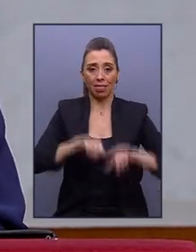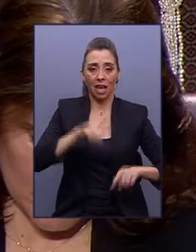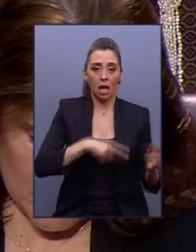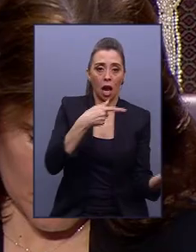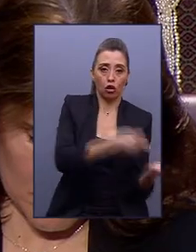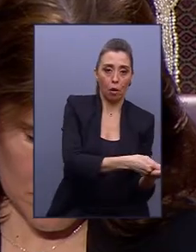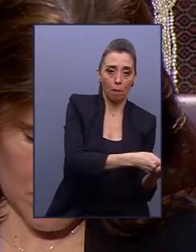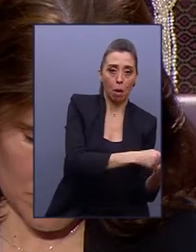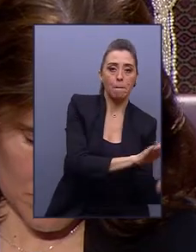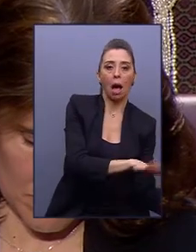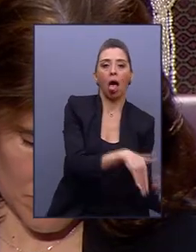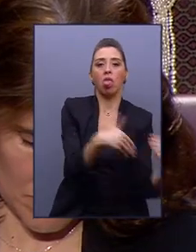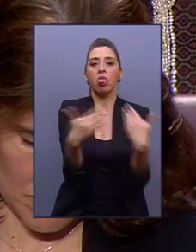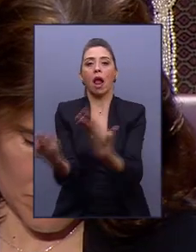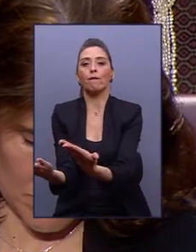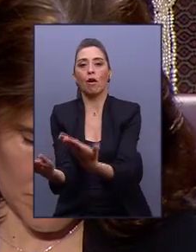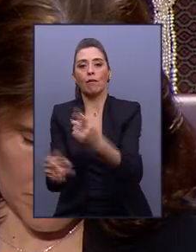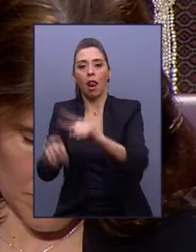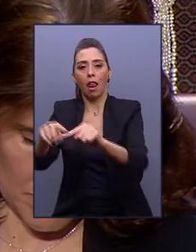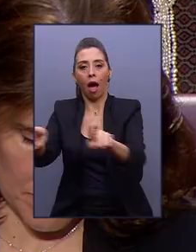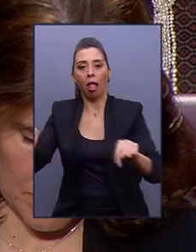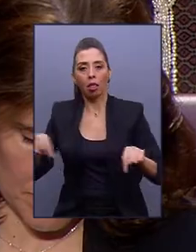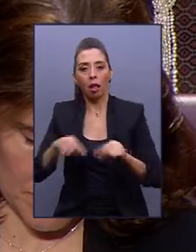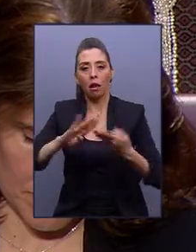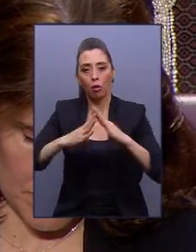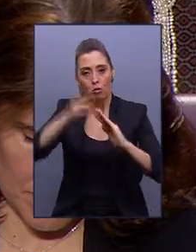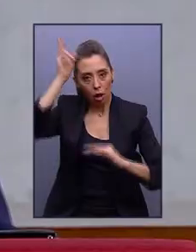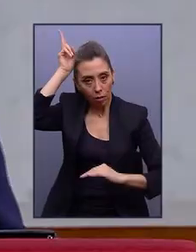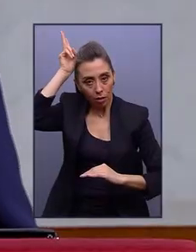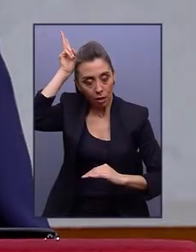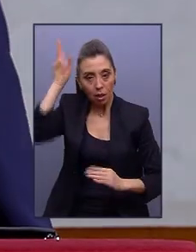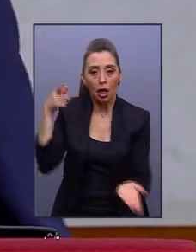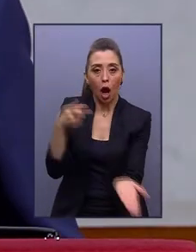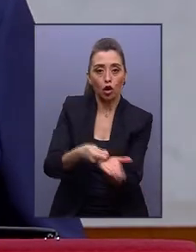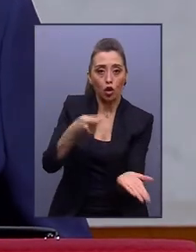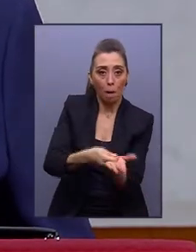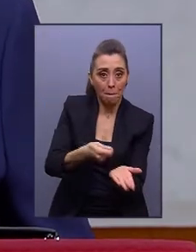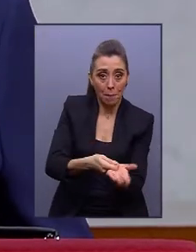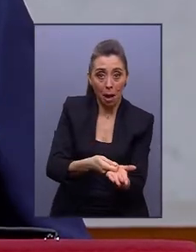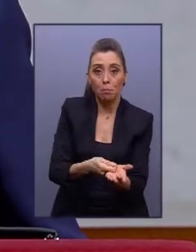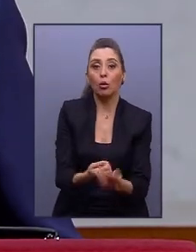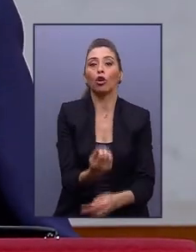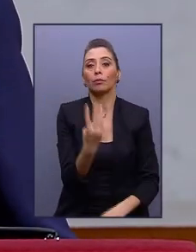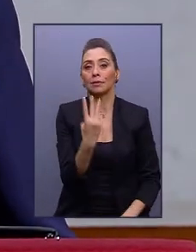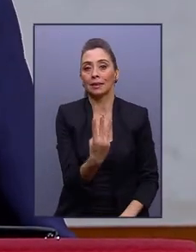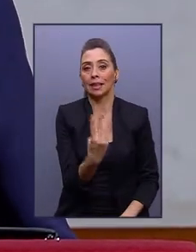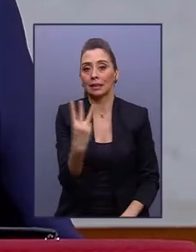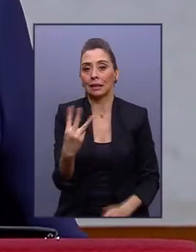para restitución territorial de los pueblos indígenas, con una superficie adquirida que alcanza las